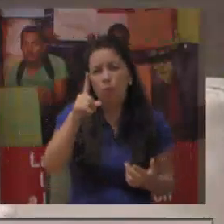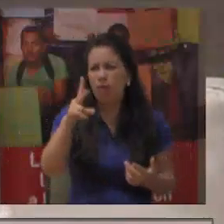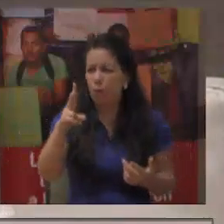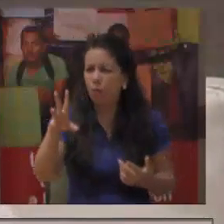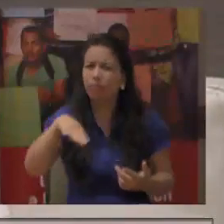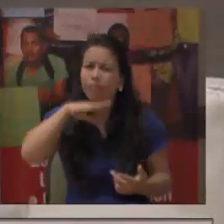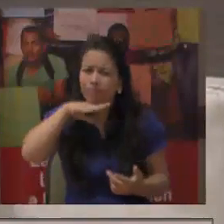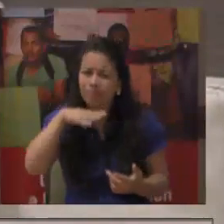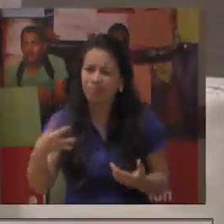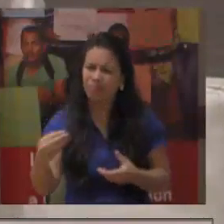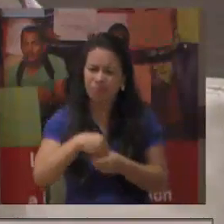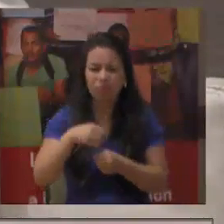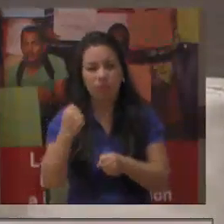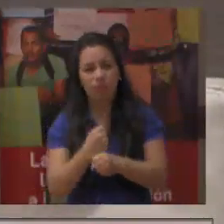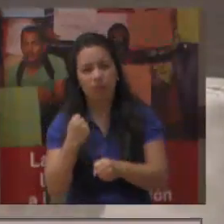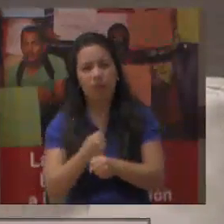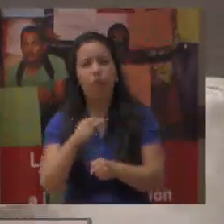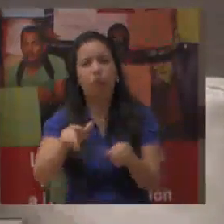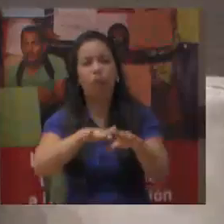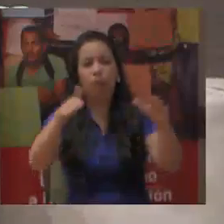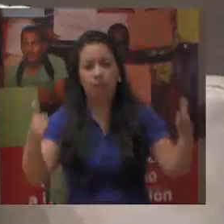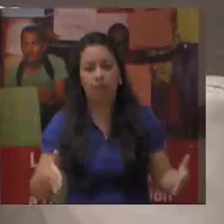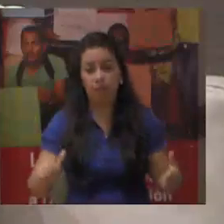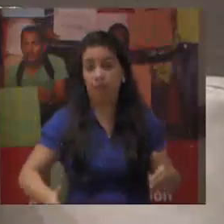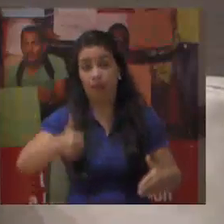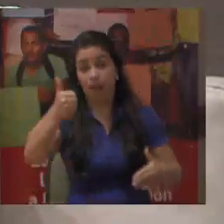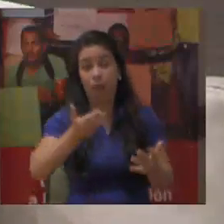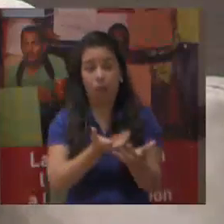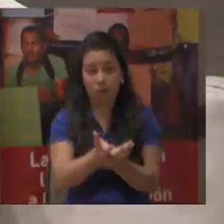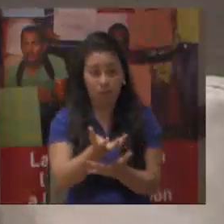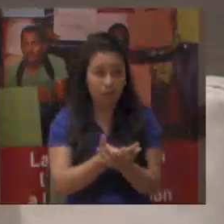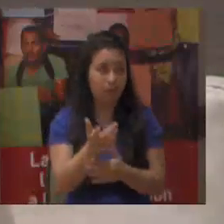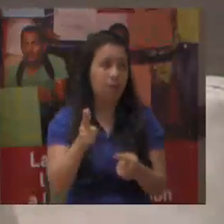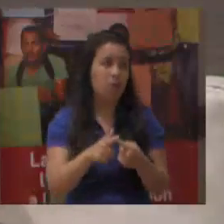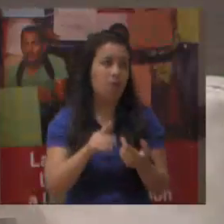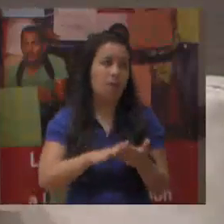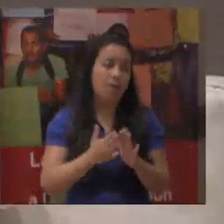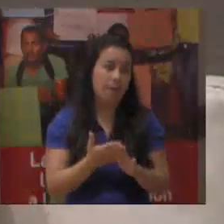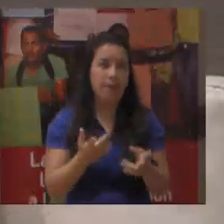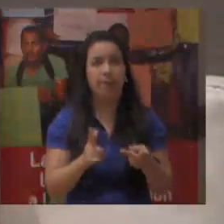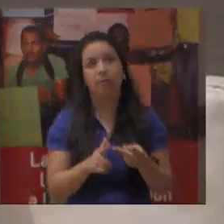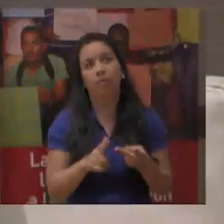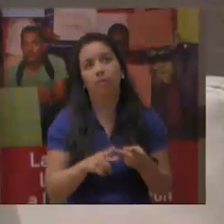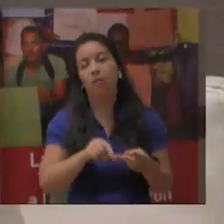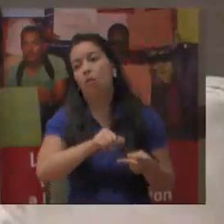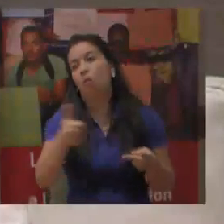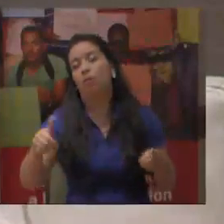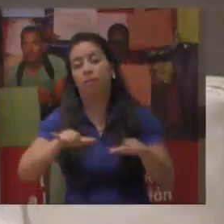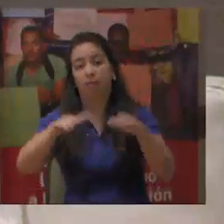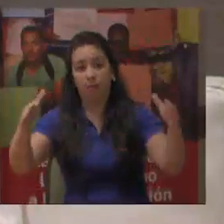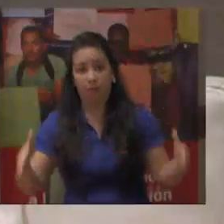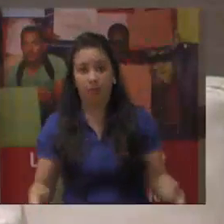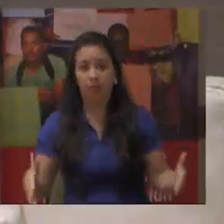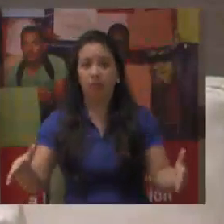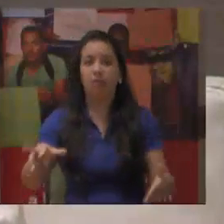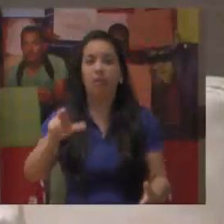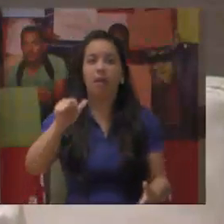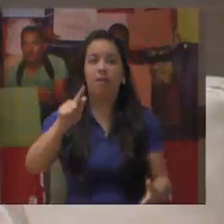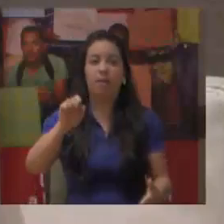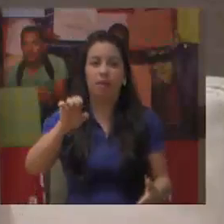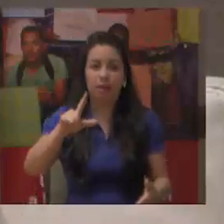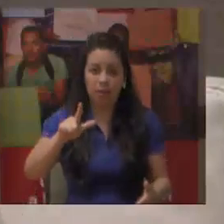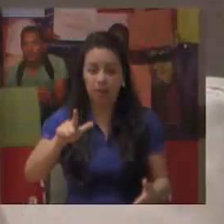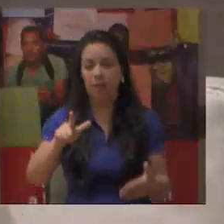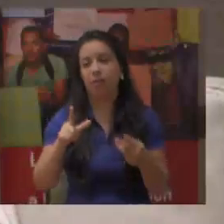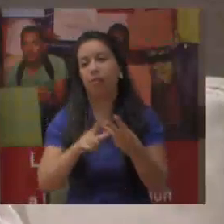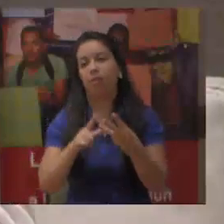que está la oficina del alto consejero para la paz, está la oficina de Rafael Pardo para el